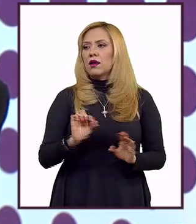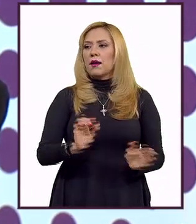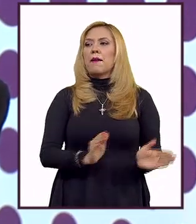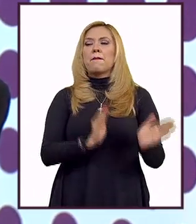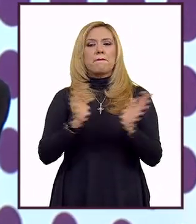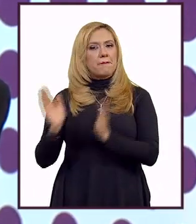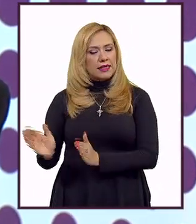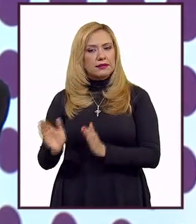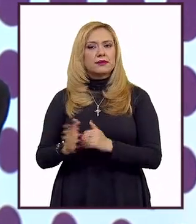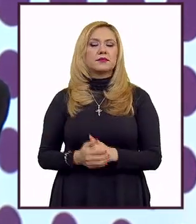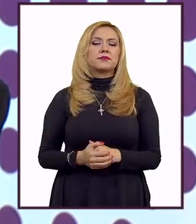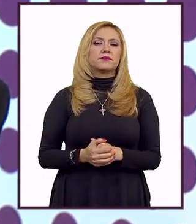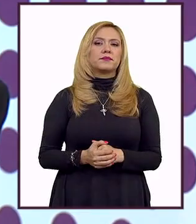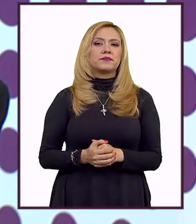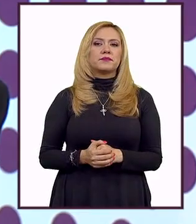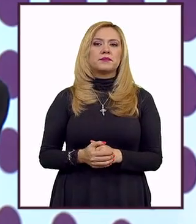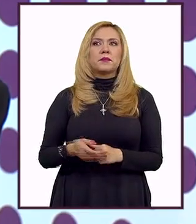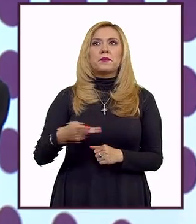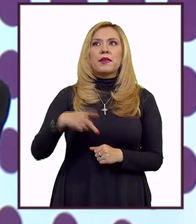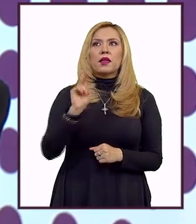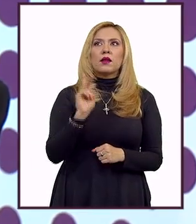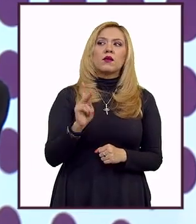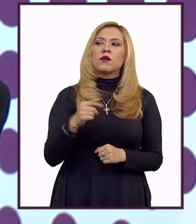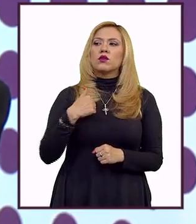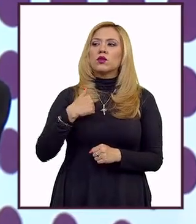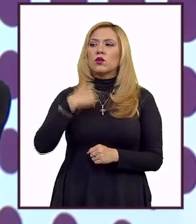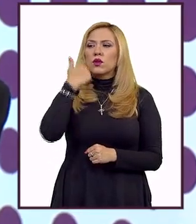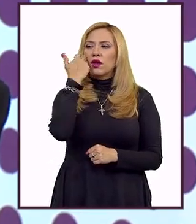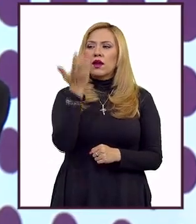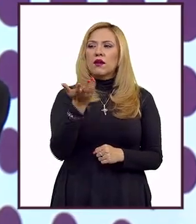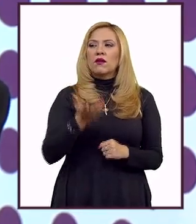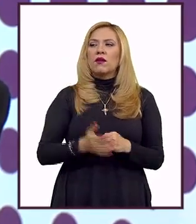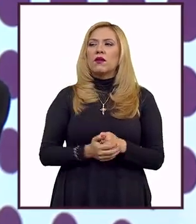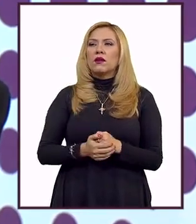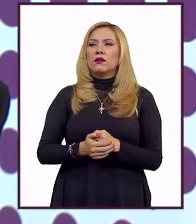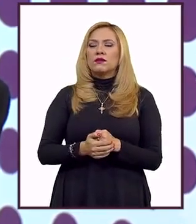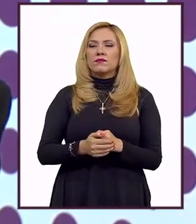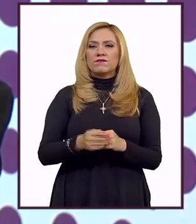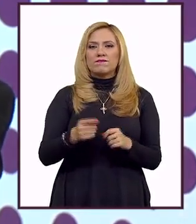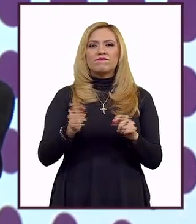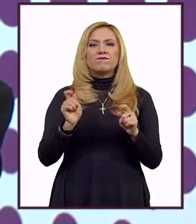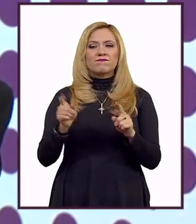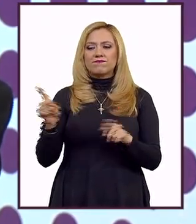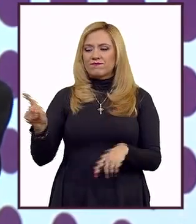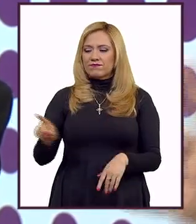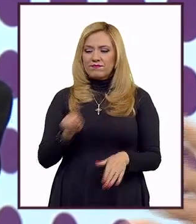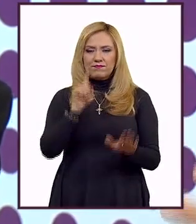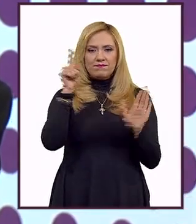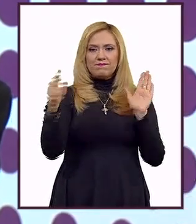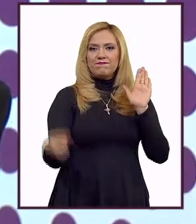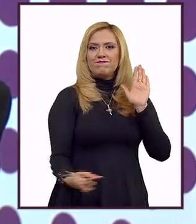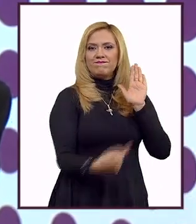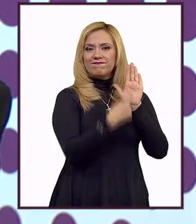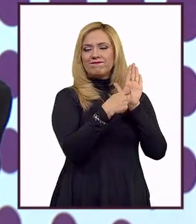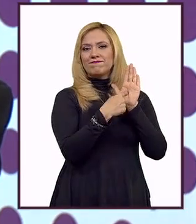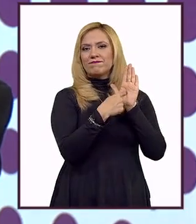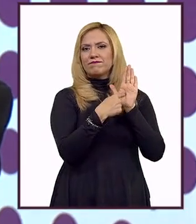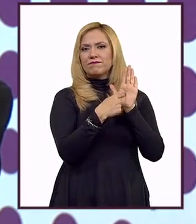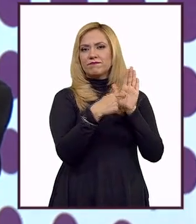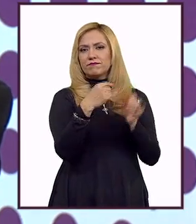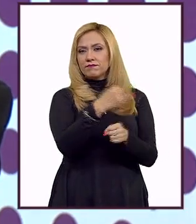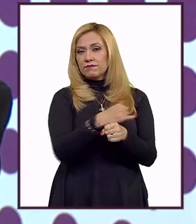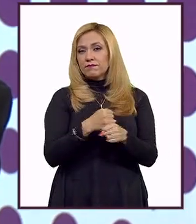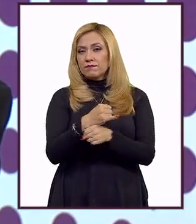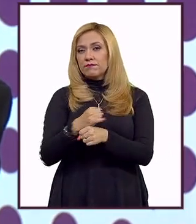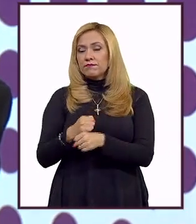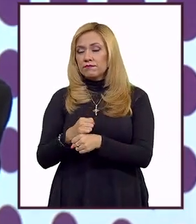más adelante. Pero a mí me gustaría poner el dedo en una cuestión que mencionaba hace un momento. Creo que la